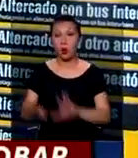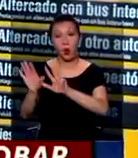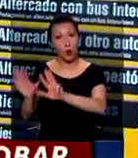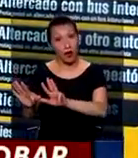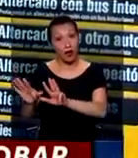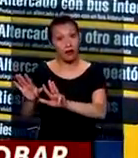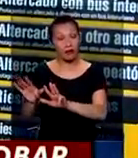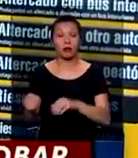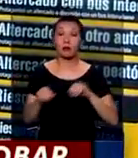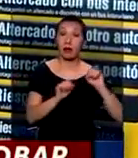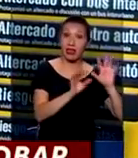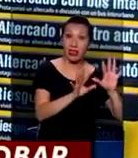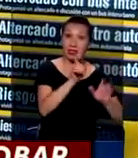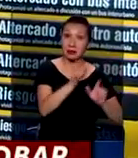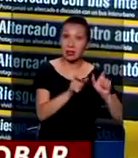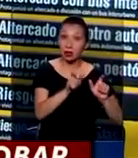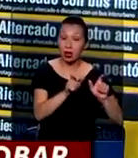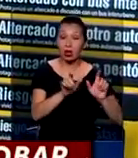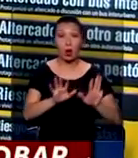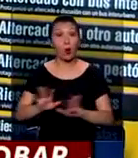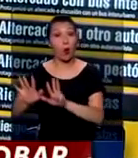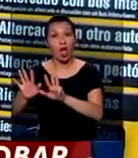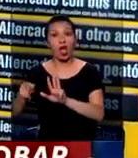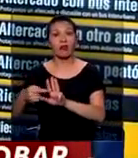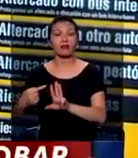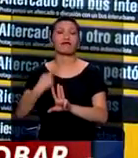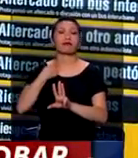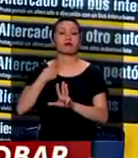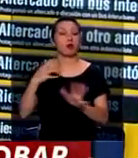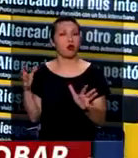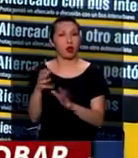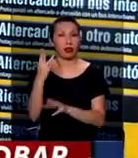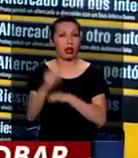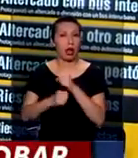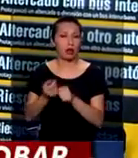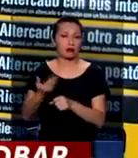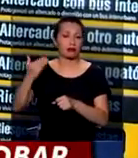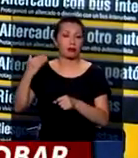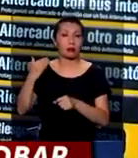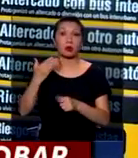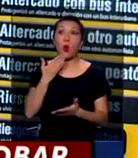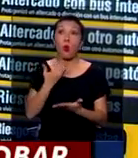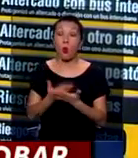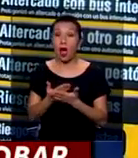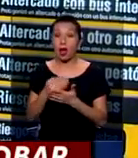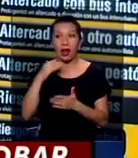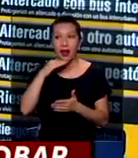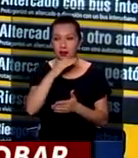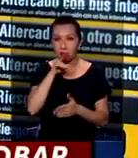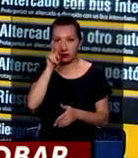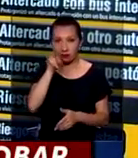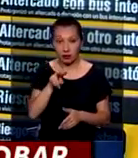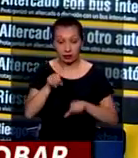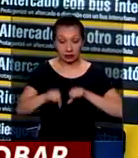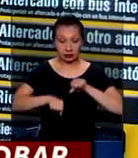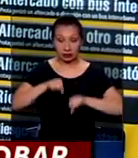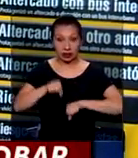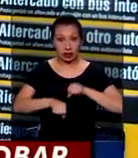9 de cada 10 usuarios del sistema vial ha tenido un evento violento en los últimos 3 años. Cuando nos vamos directamente al